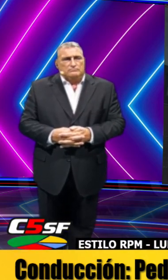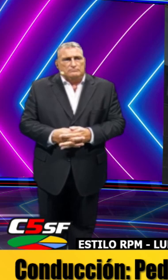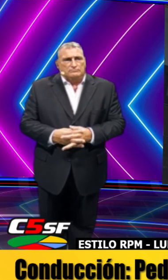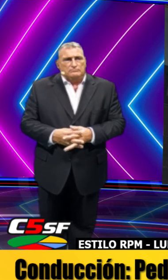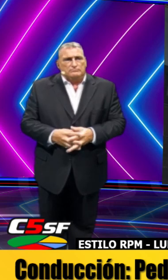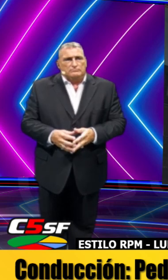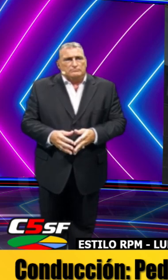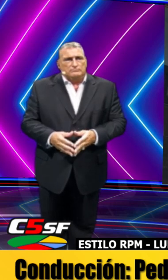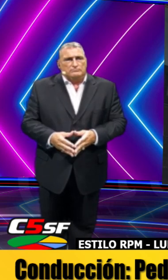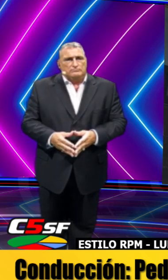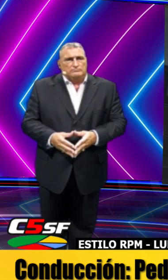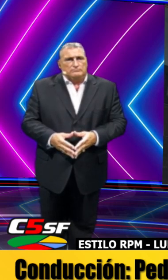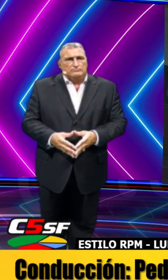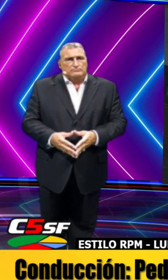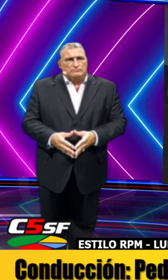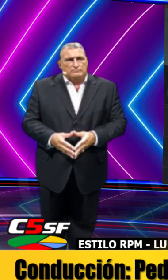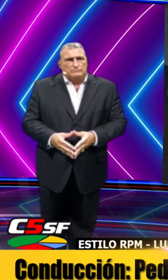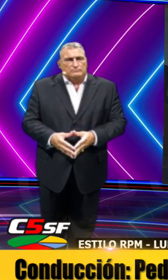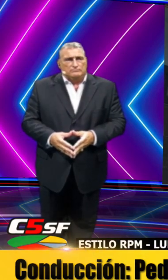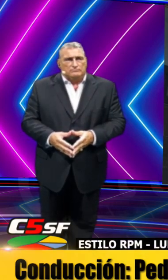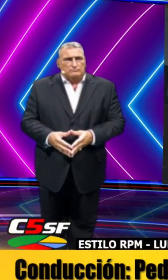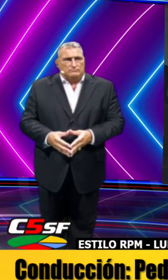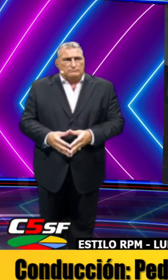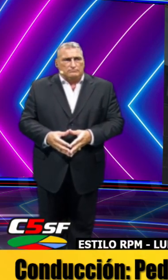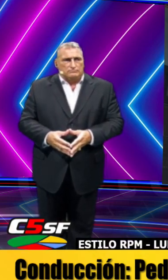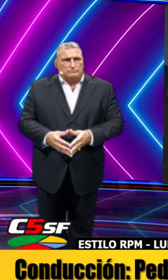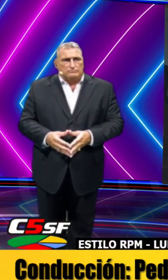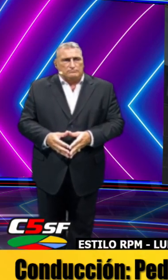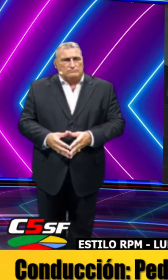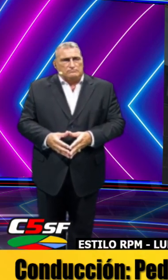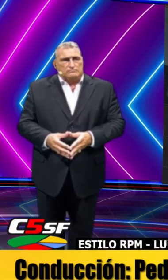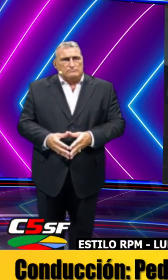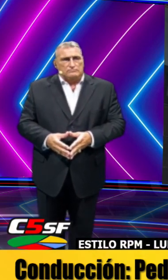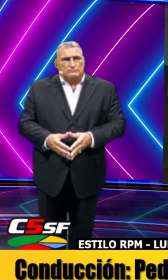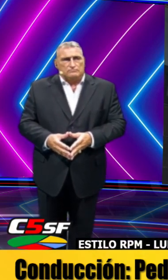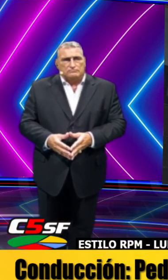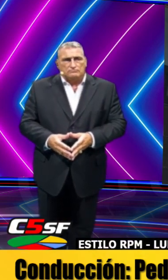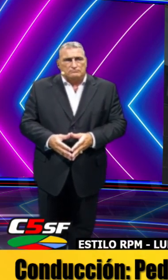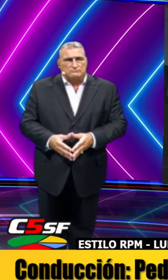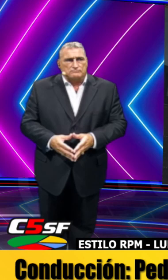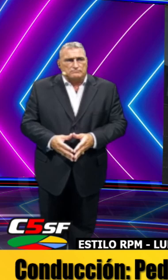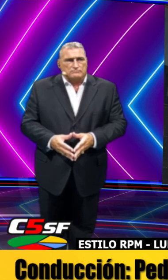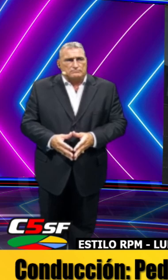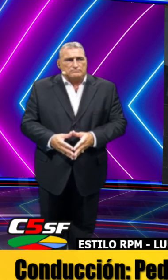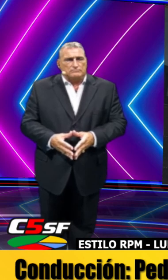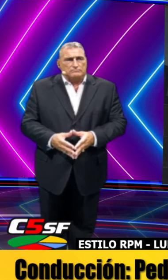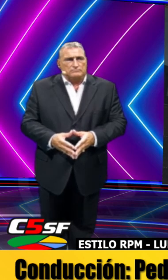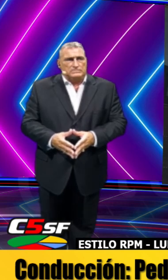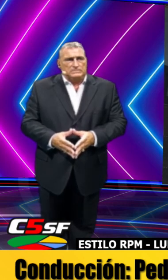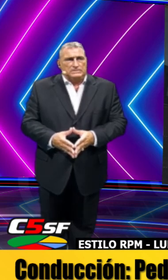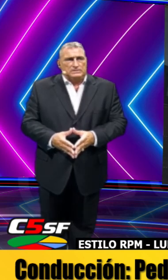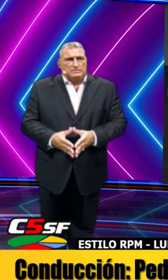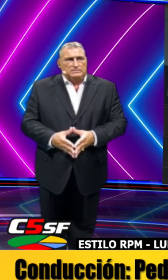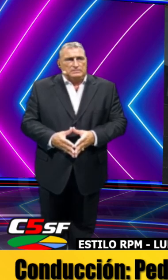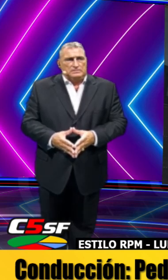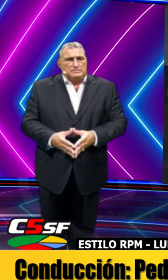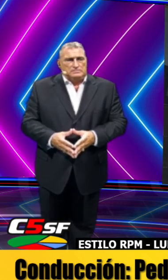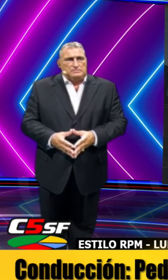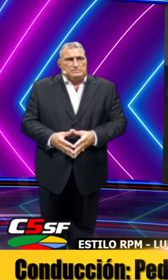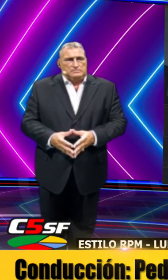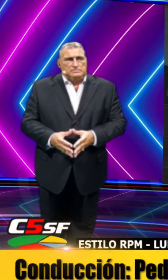vivimos en una sociedad que es un poco violenta, ¿no? Este tipo de violencia verbal, de violencia psicológica, de creernos jueces para apuntar a